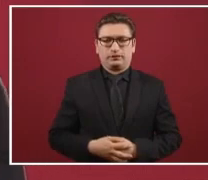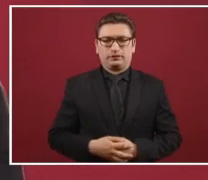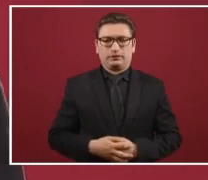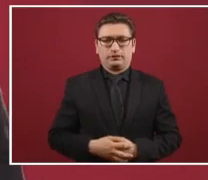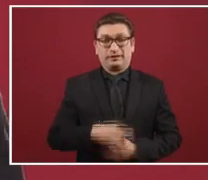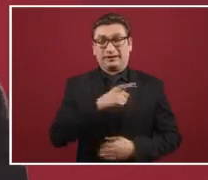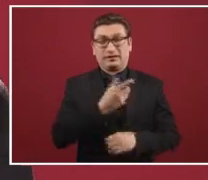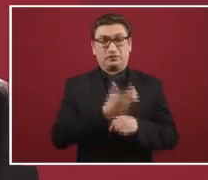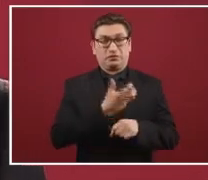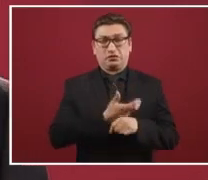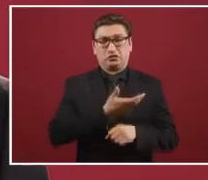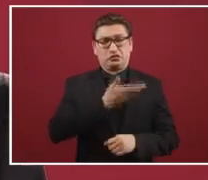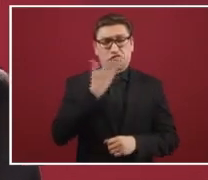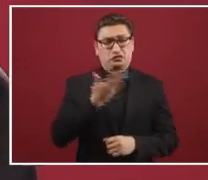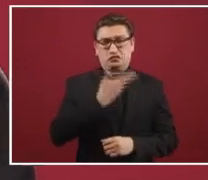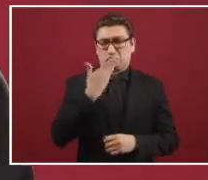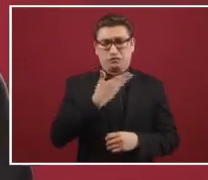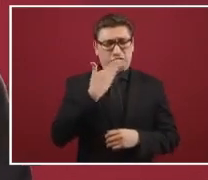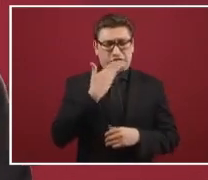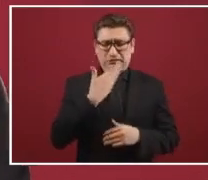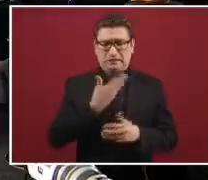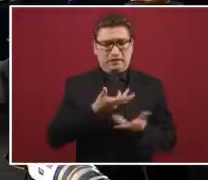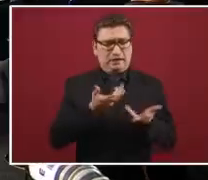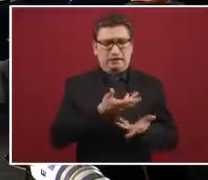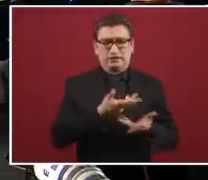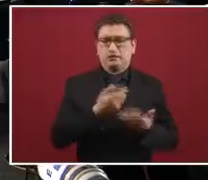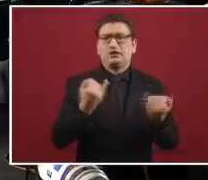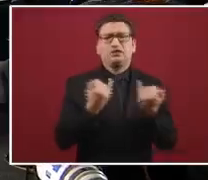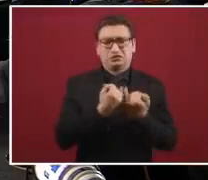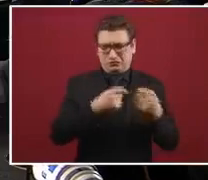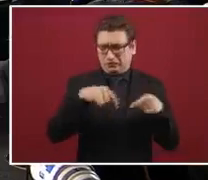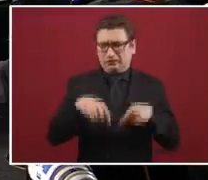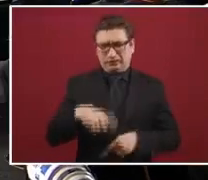permanentemente en Estados Unidos y en México acerca de